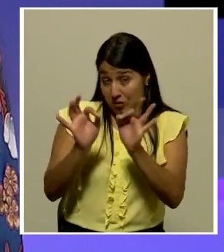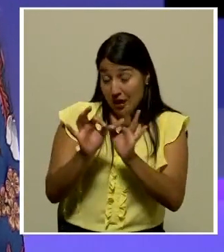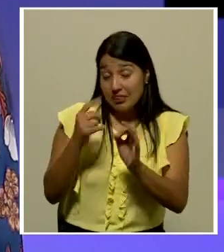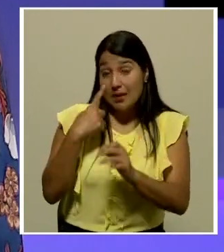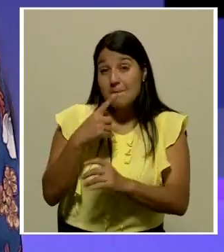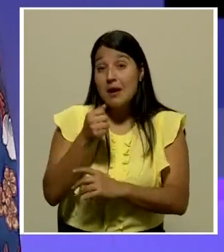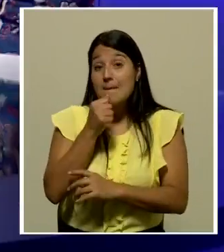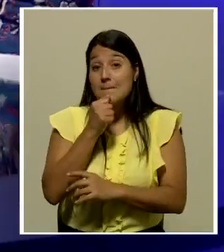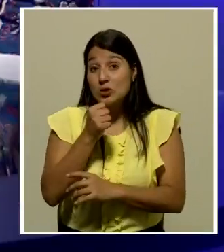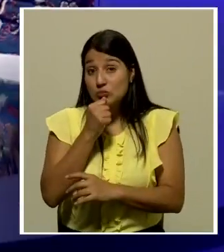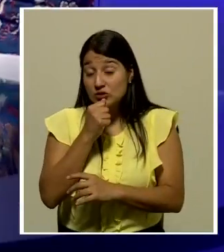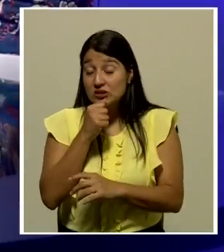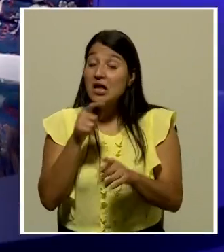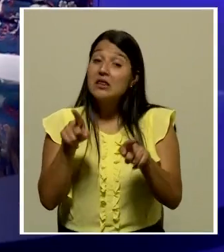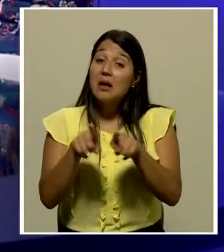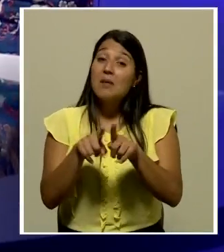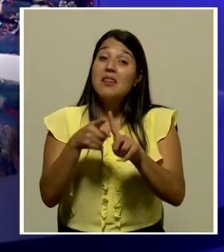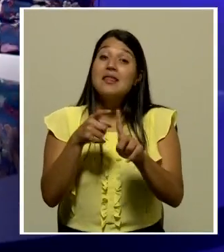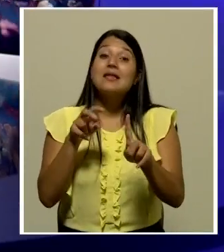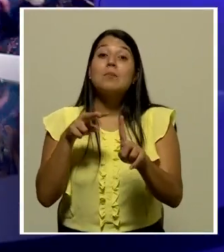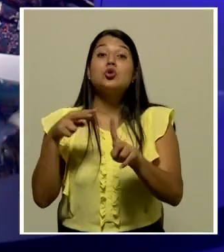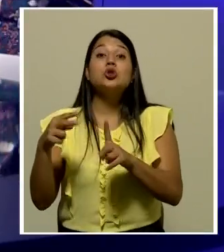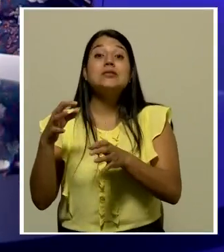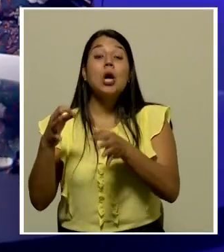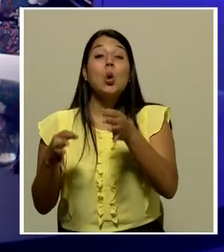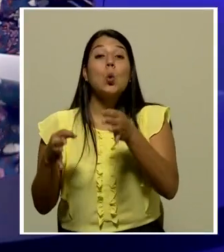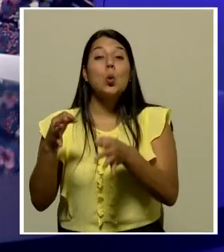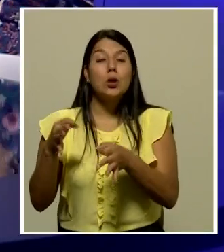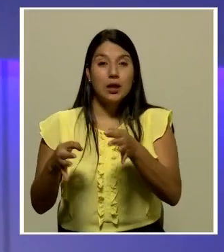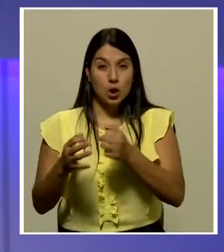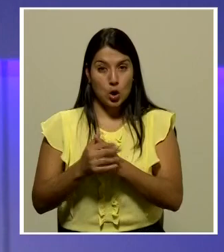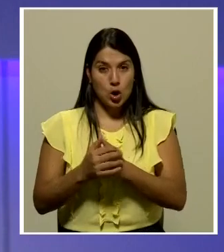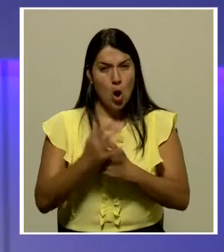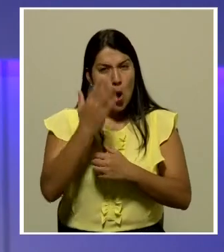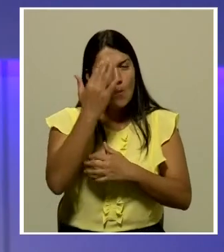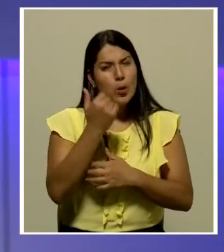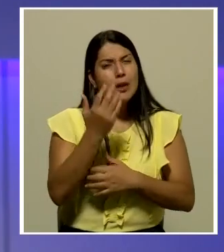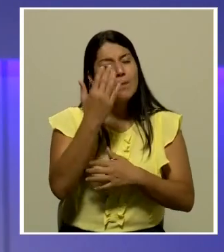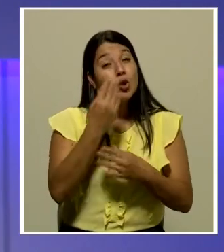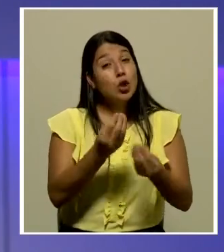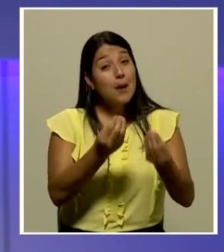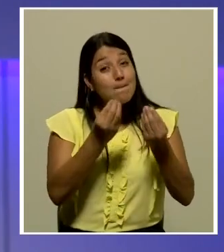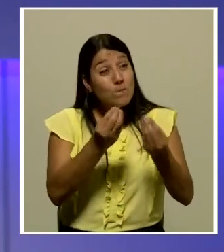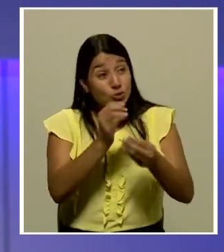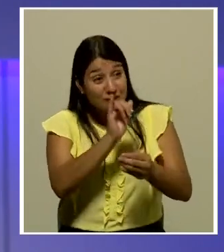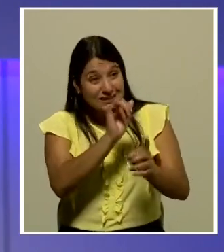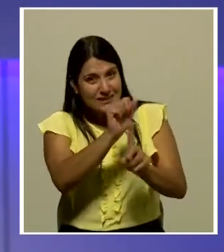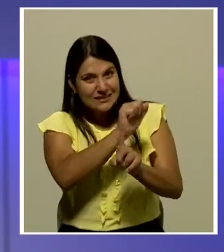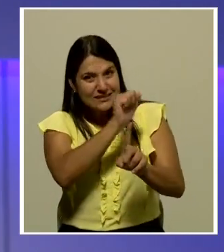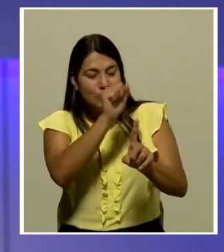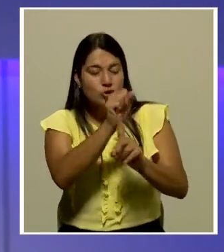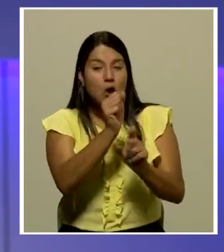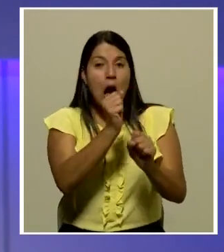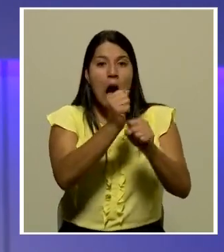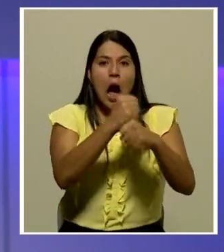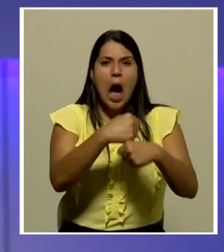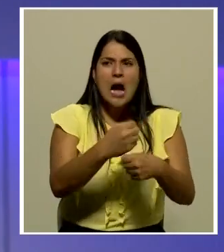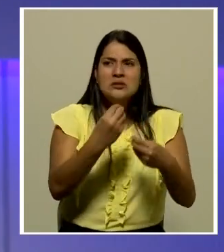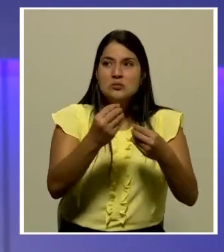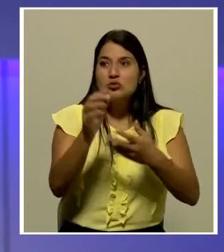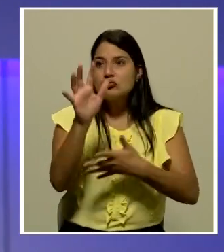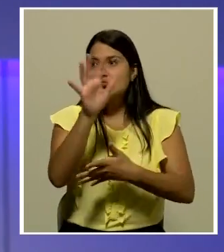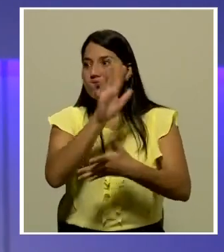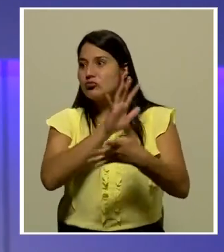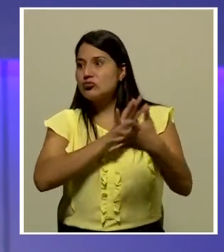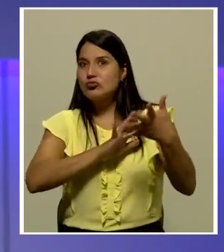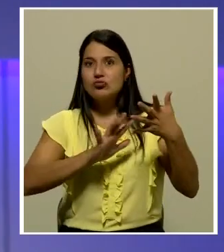desde un punto de vista jurídico. Porque además muchos de estos casos causan una enorme conmoción pública en el